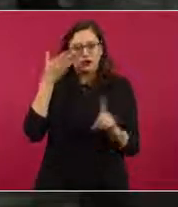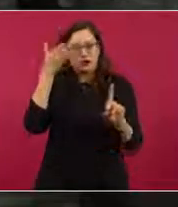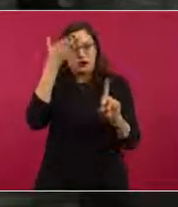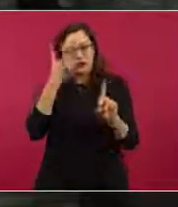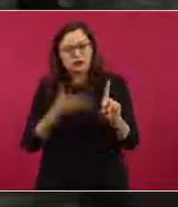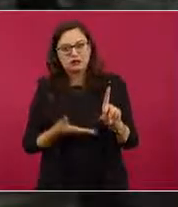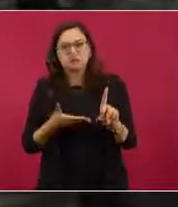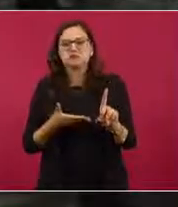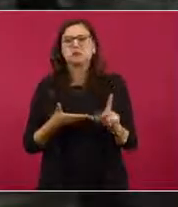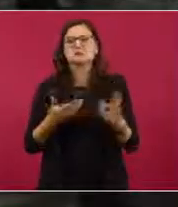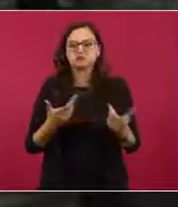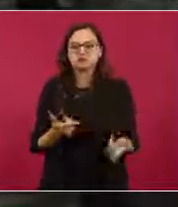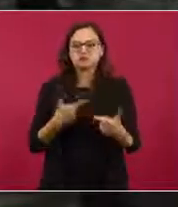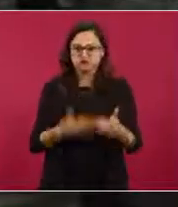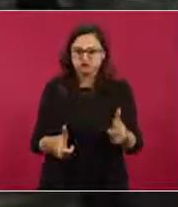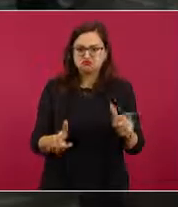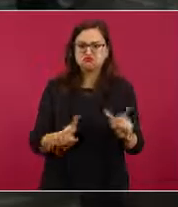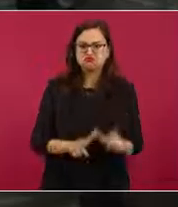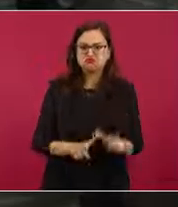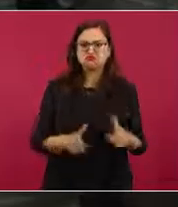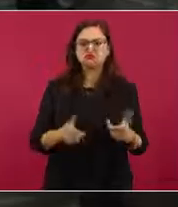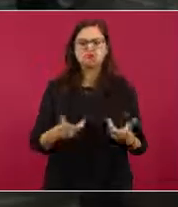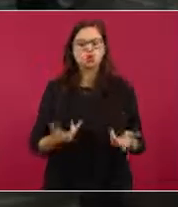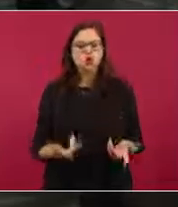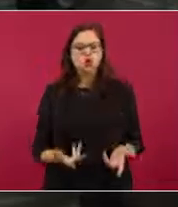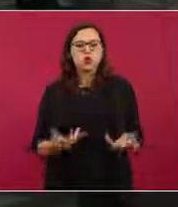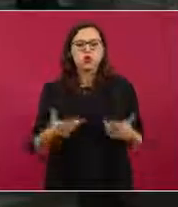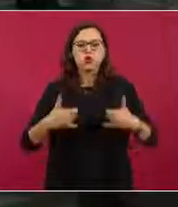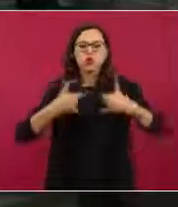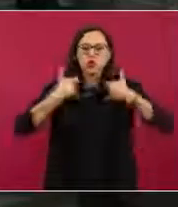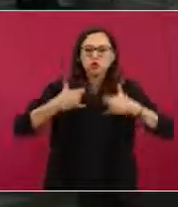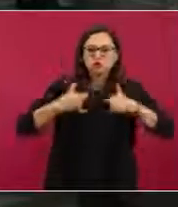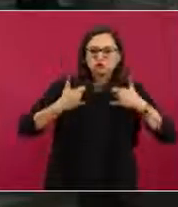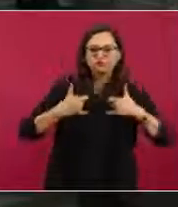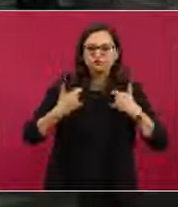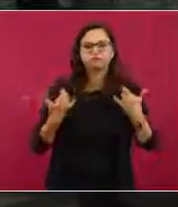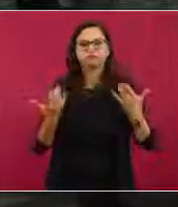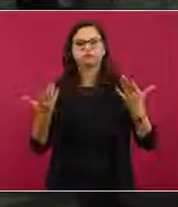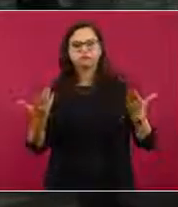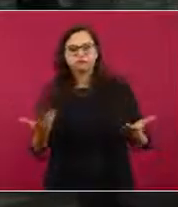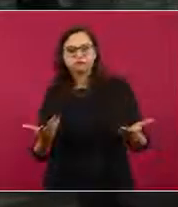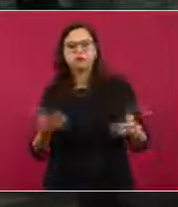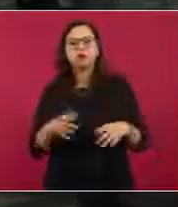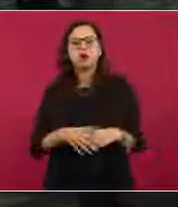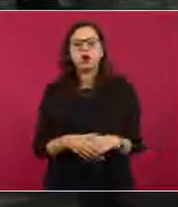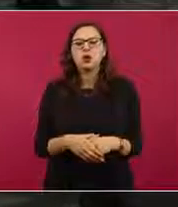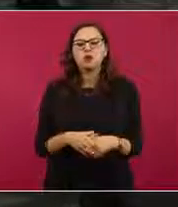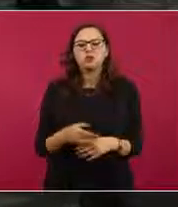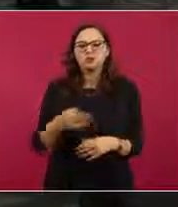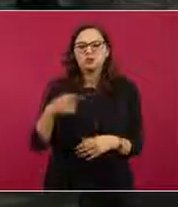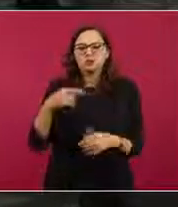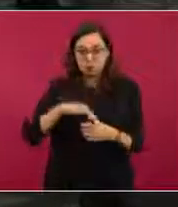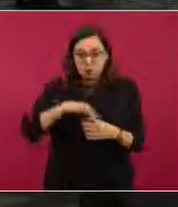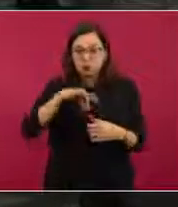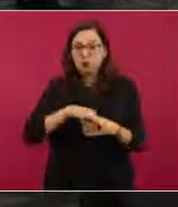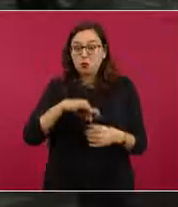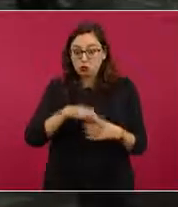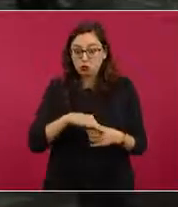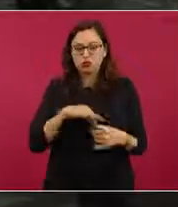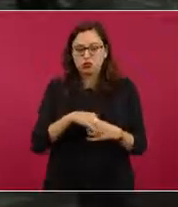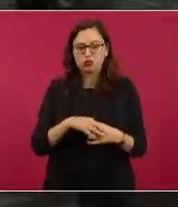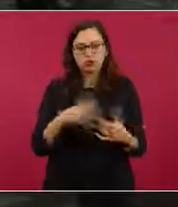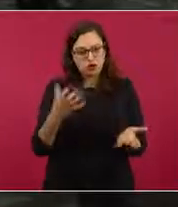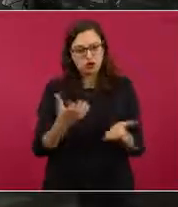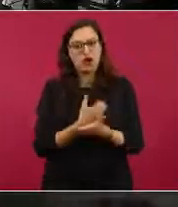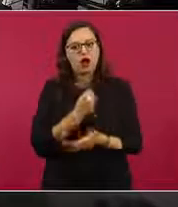era un chico banda y que ganó la diputación por el voto de la gente, no fue plurinominal, y además de que ya había antecedentes